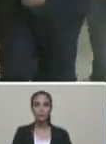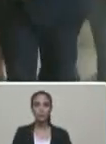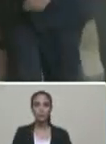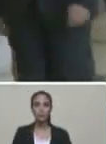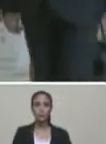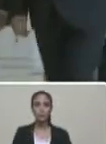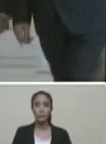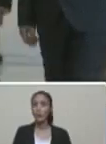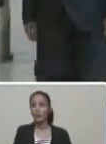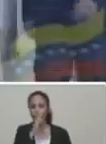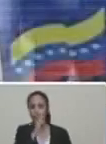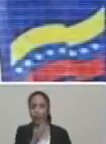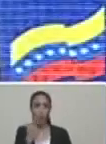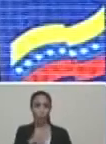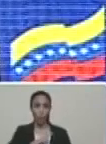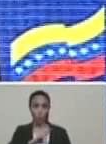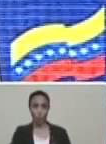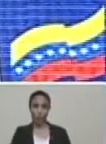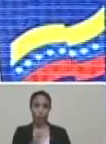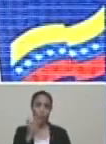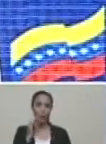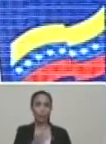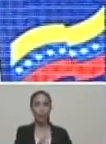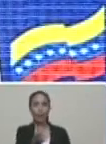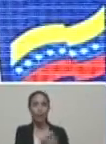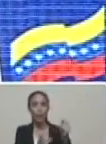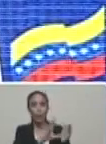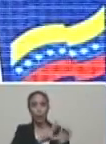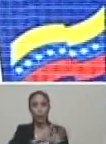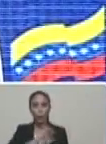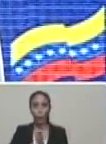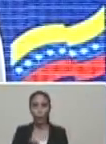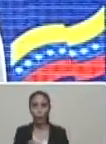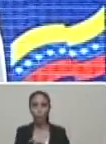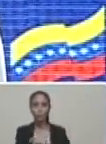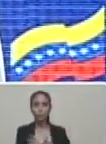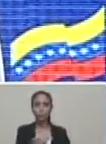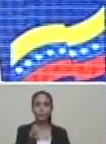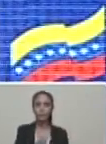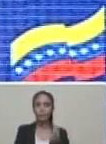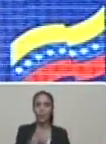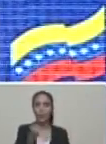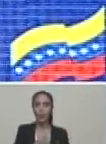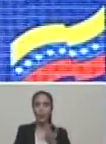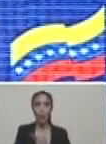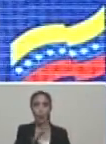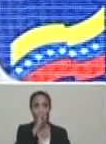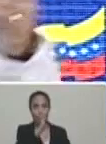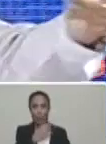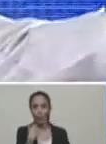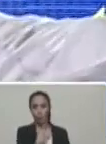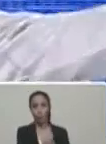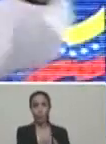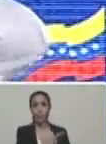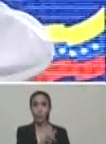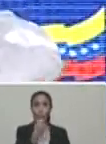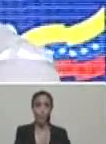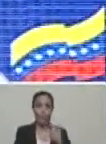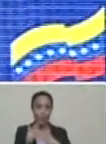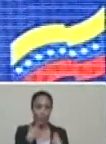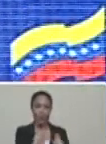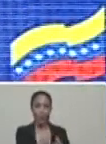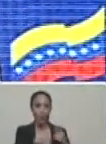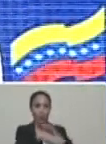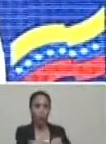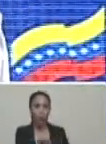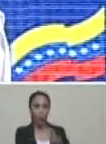en un banco en Portugal nos secuestraron. Un banco desde el cual pagábamos las medicinas, todas las medicinas